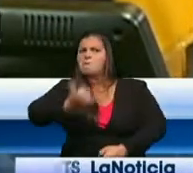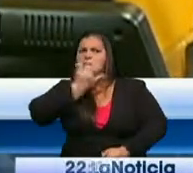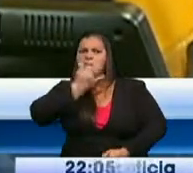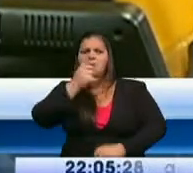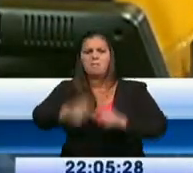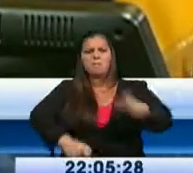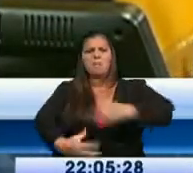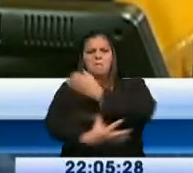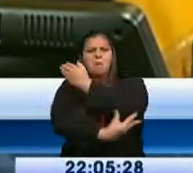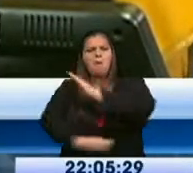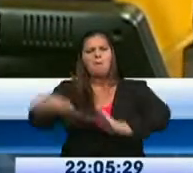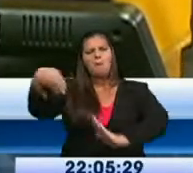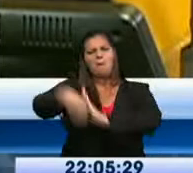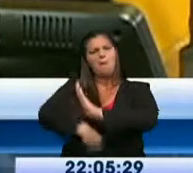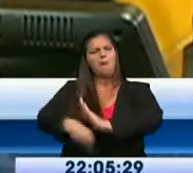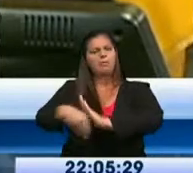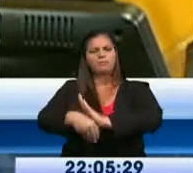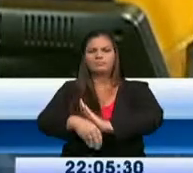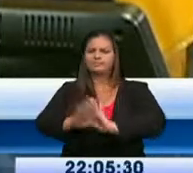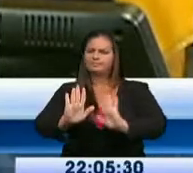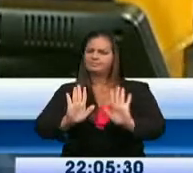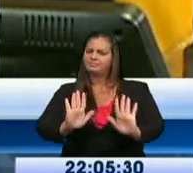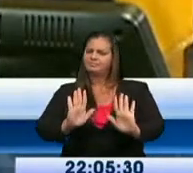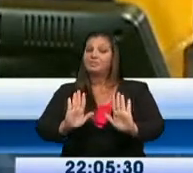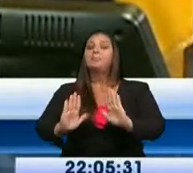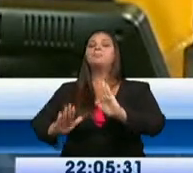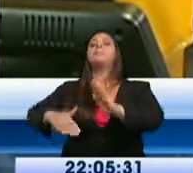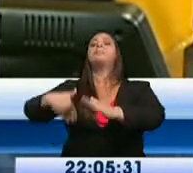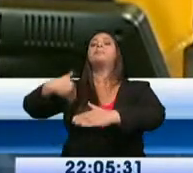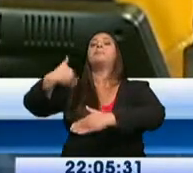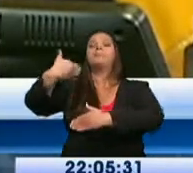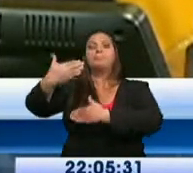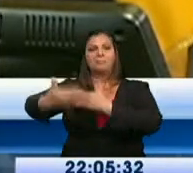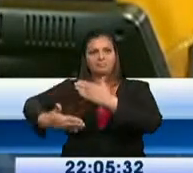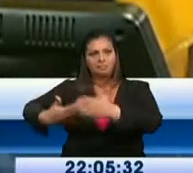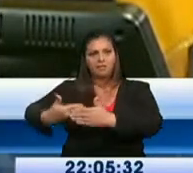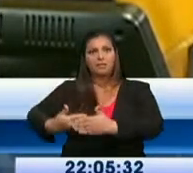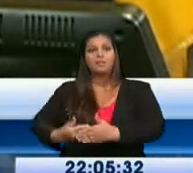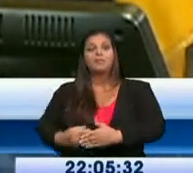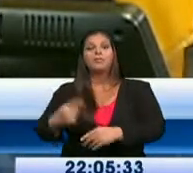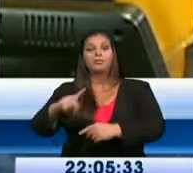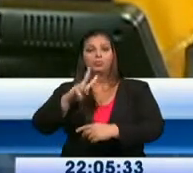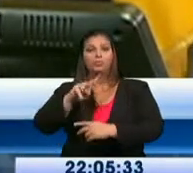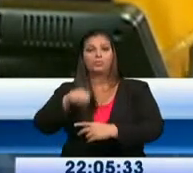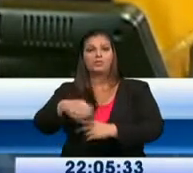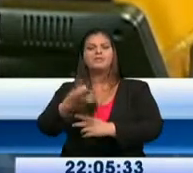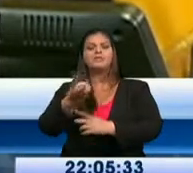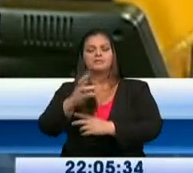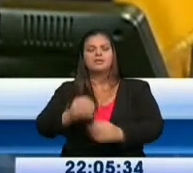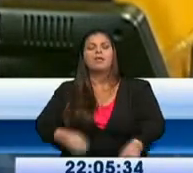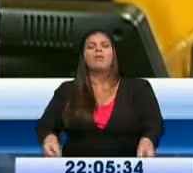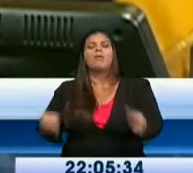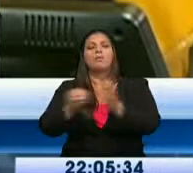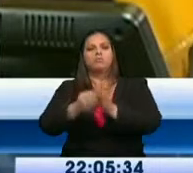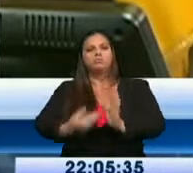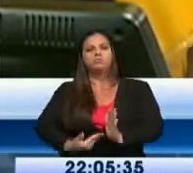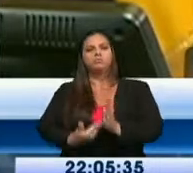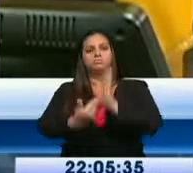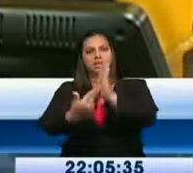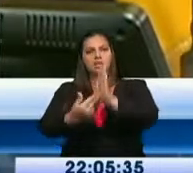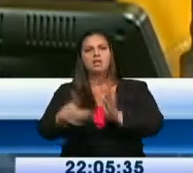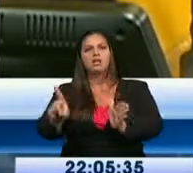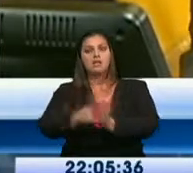año, en un contexto político más tranquilo, volver a presentar esas leyes y que se puedan discutir con mayor serenidad. Recuerde que las tuve que